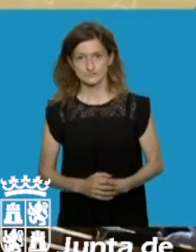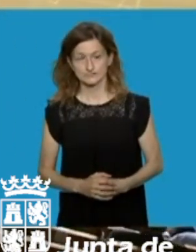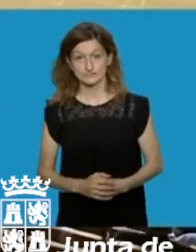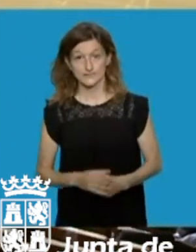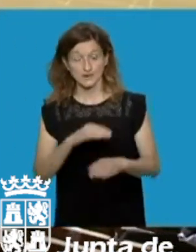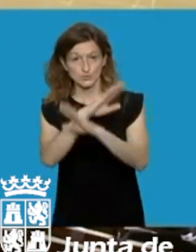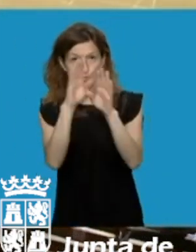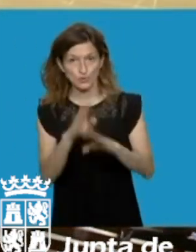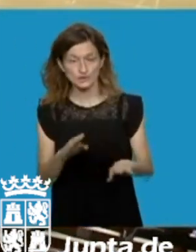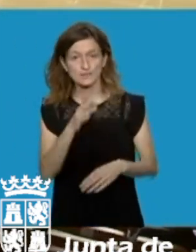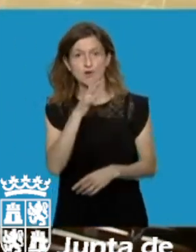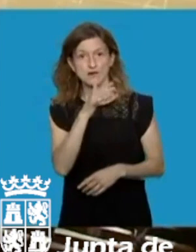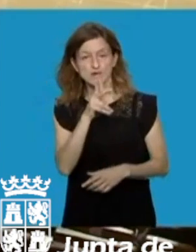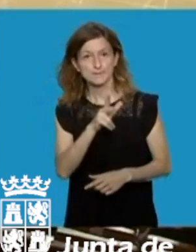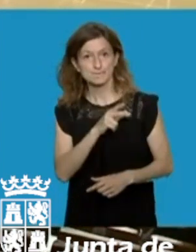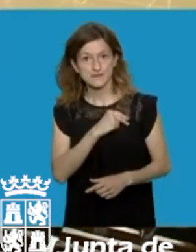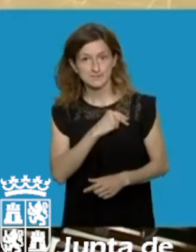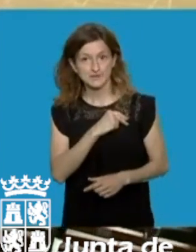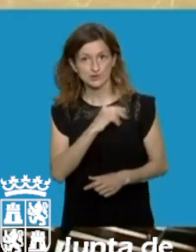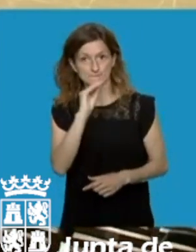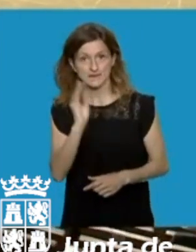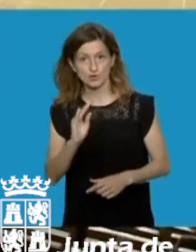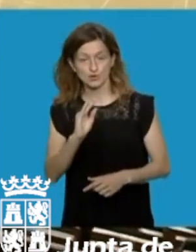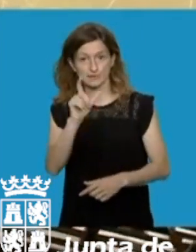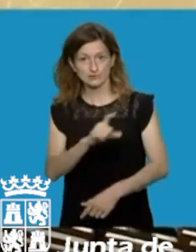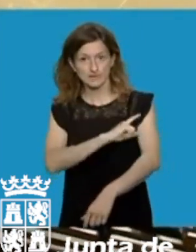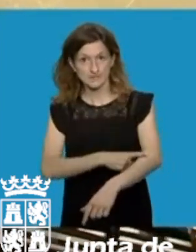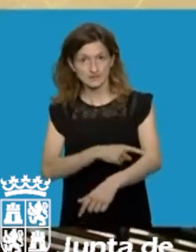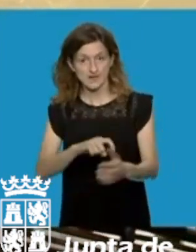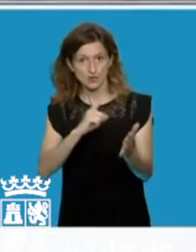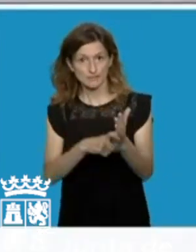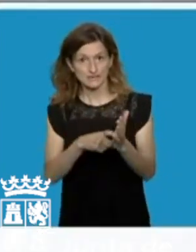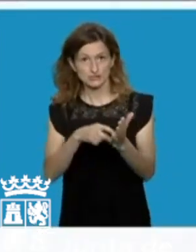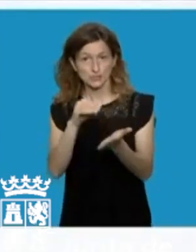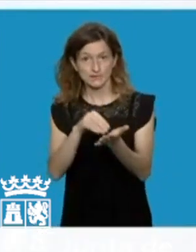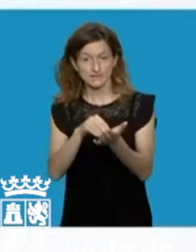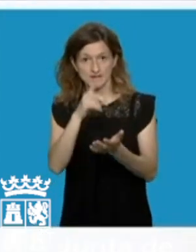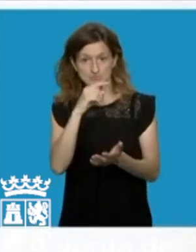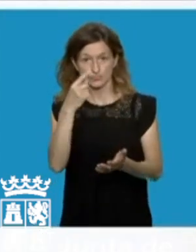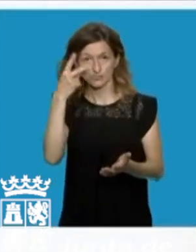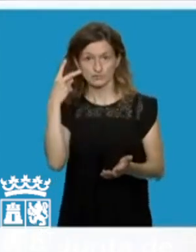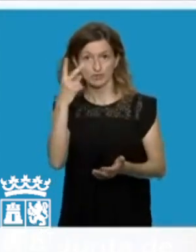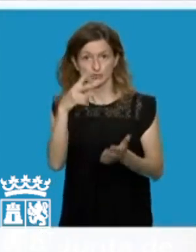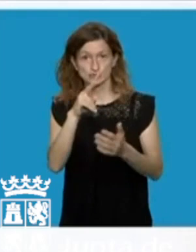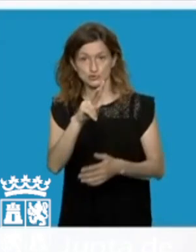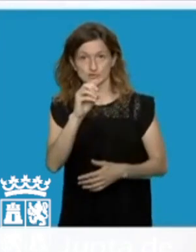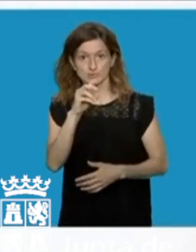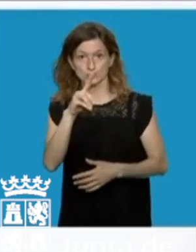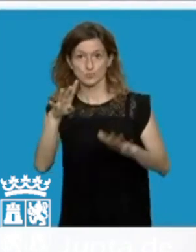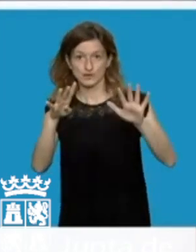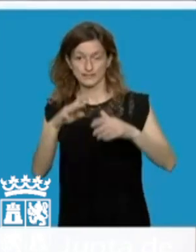Y por último, vamos con el premio al mejor deportista absoluto en la edición de 2019.